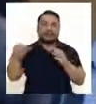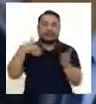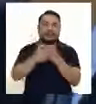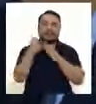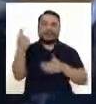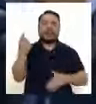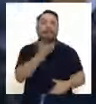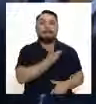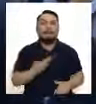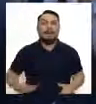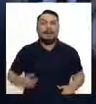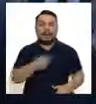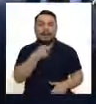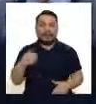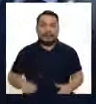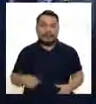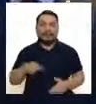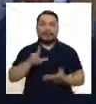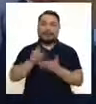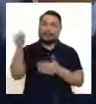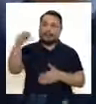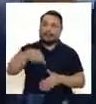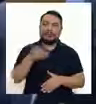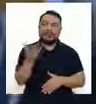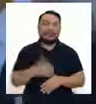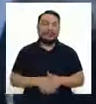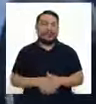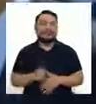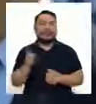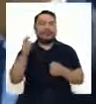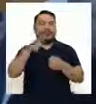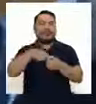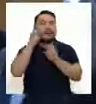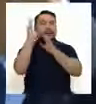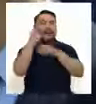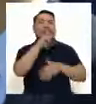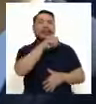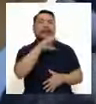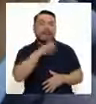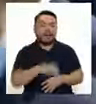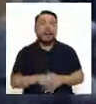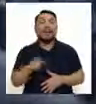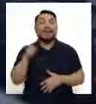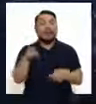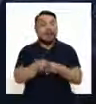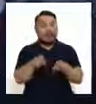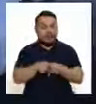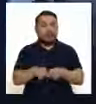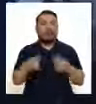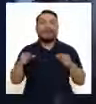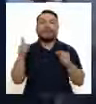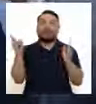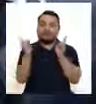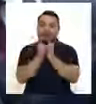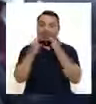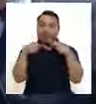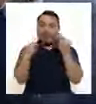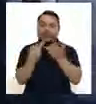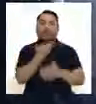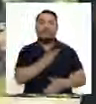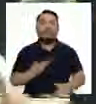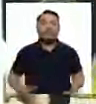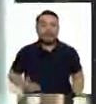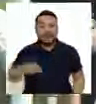llegada a Lima para formar parte de la APEC y para reunirse en una visita